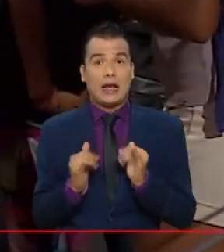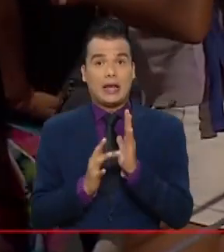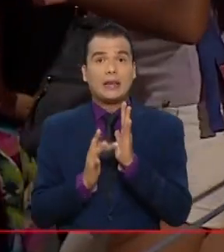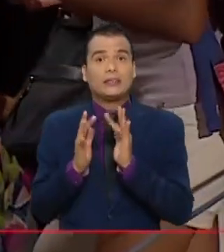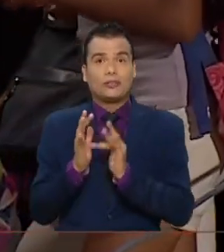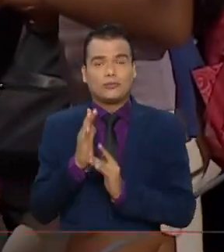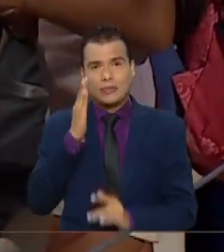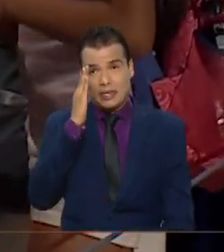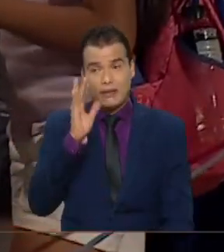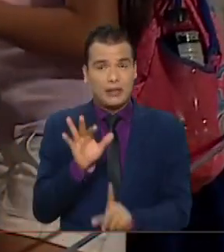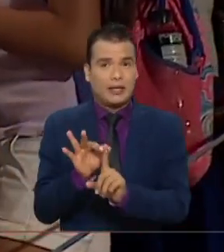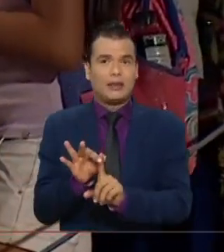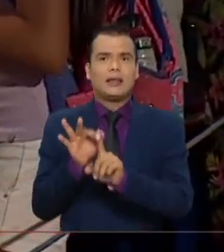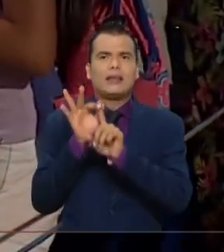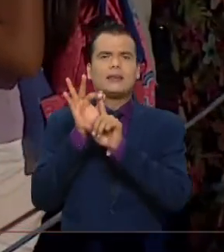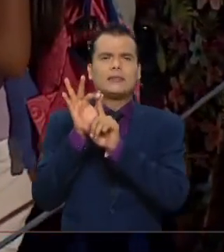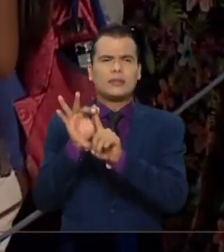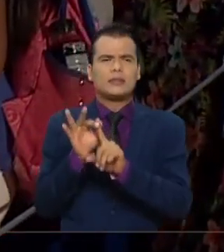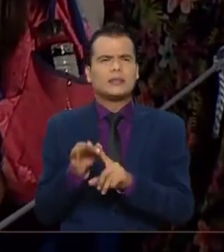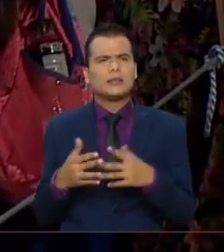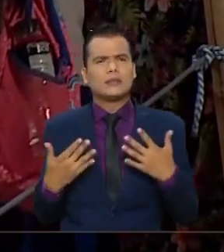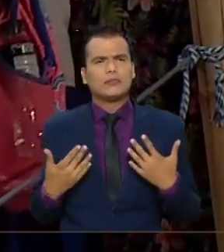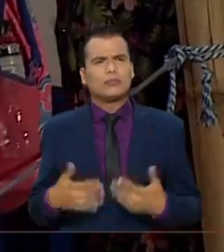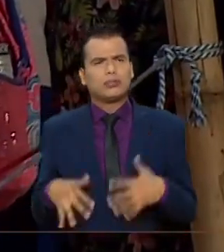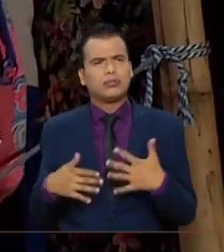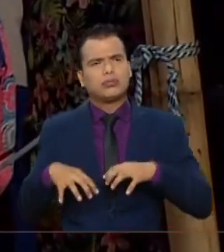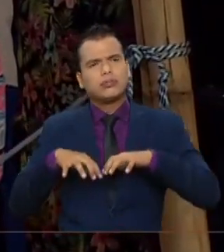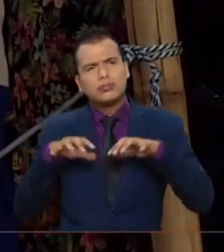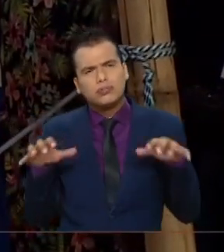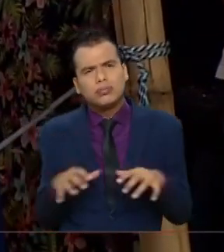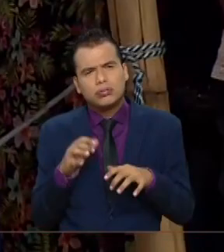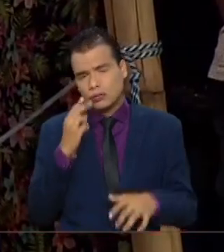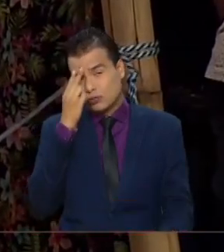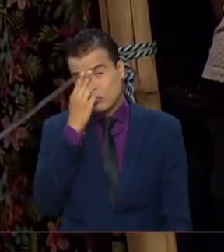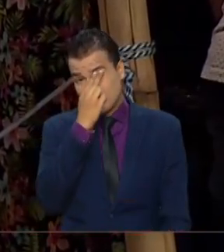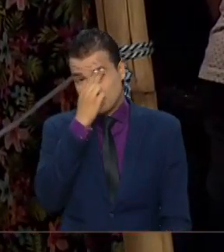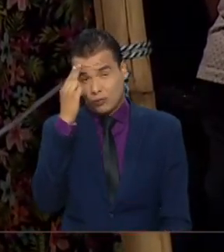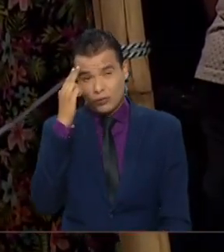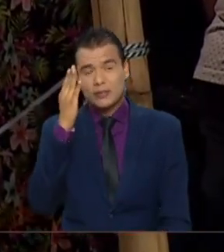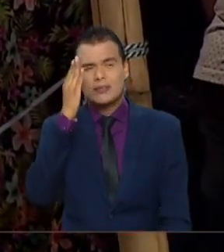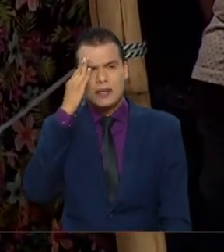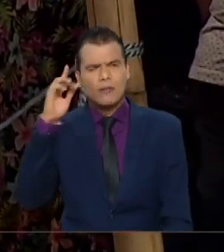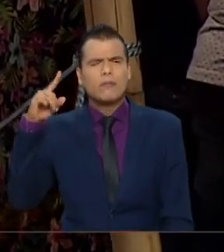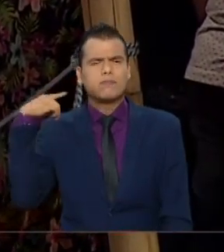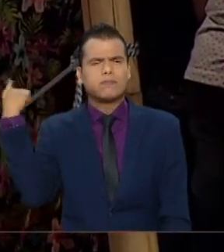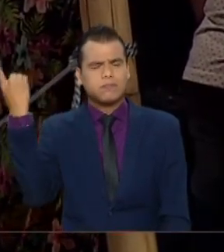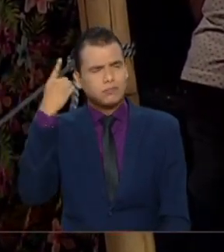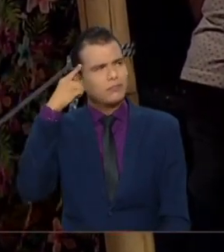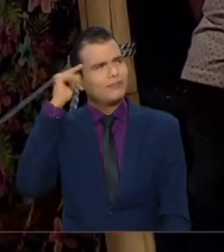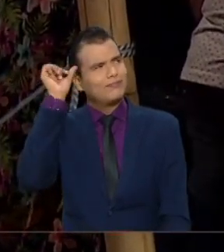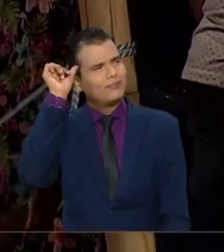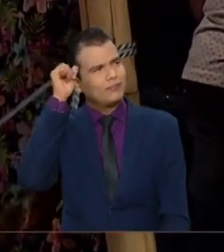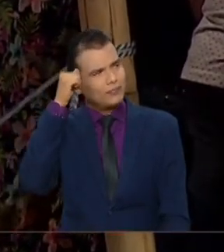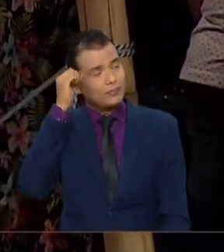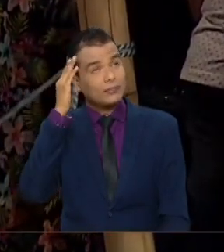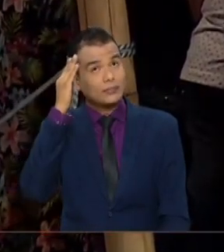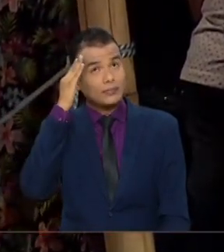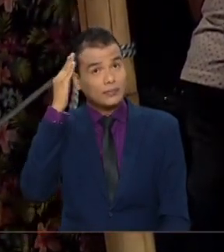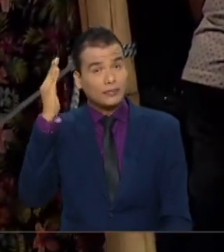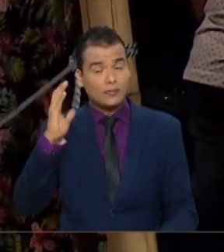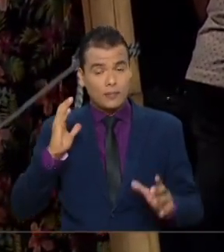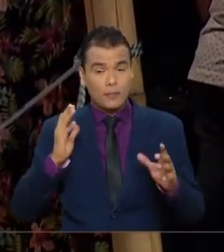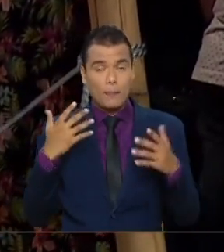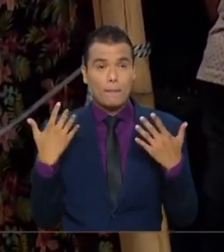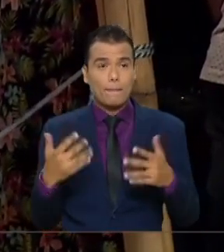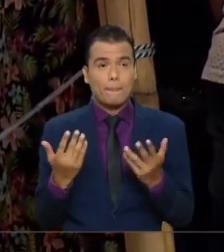las ceremonias más importantes que tiene el catolicismo en general, porque es la renovación del